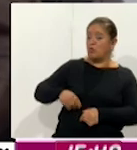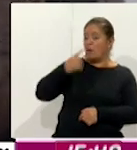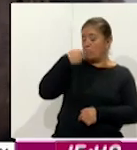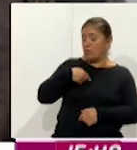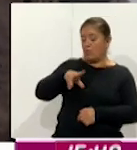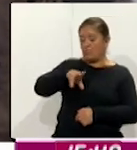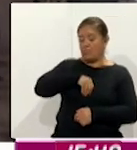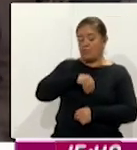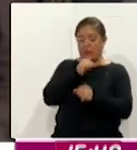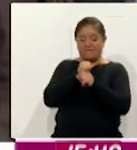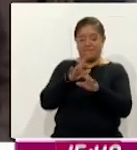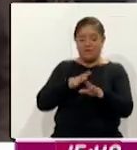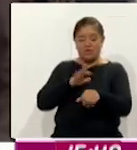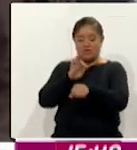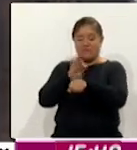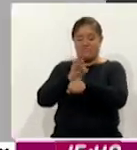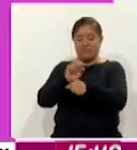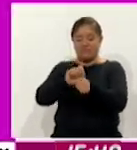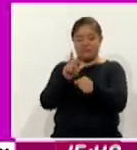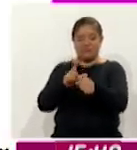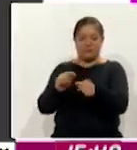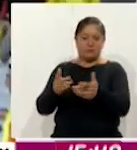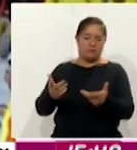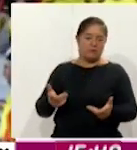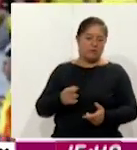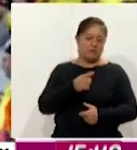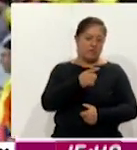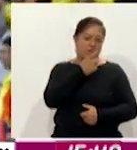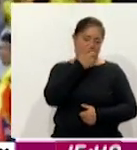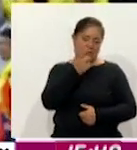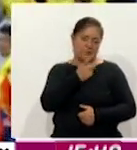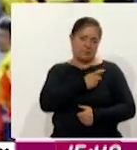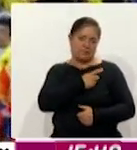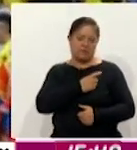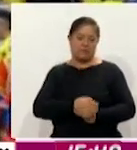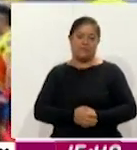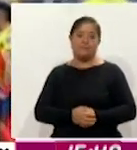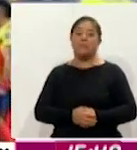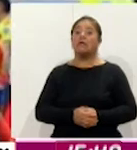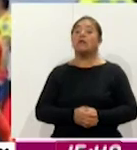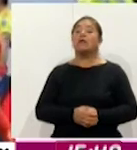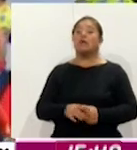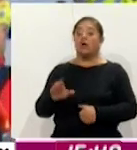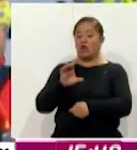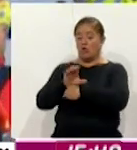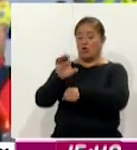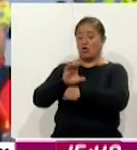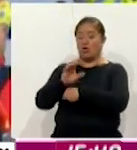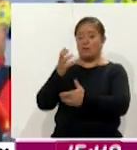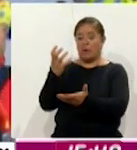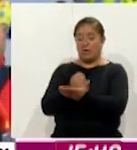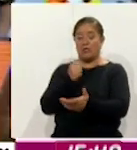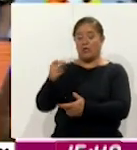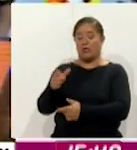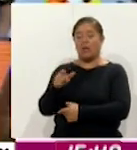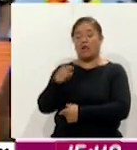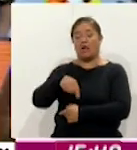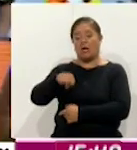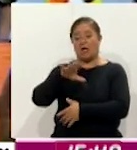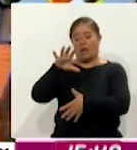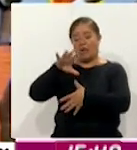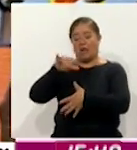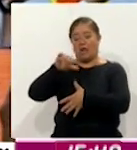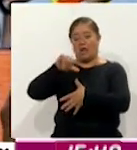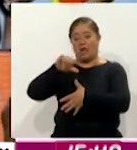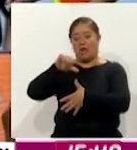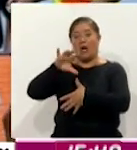información relativa a la defensa nacional. Triunfo de Colombia en la Copa América. La selección cafetera derrotó 2-1